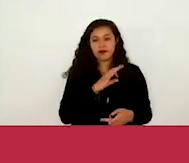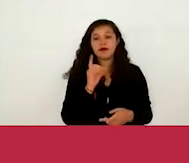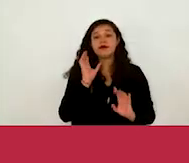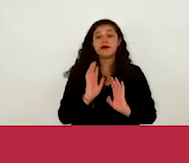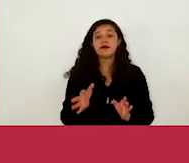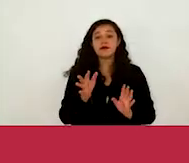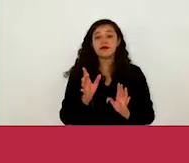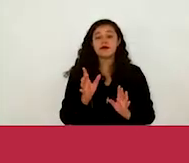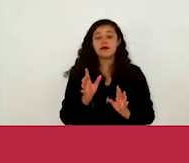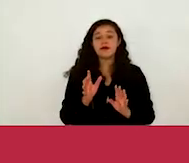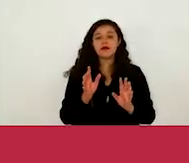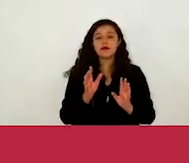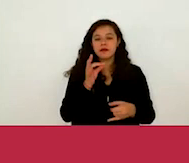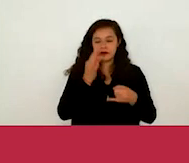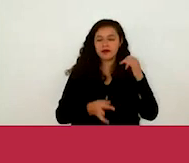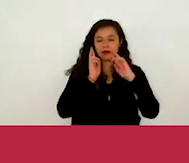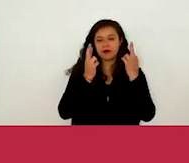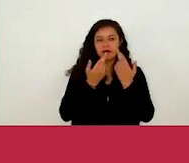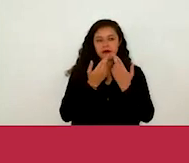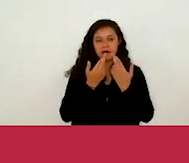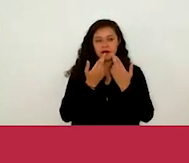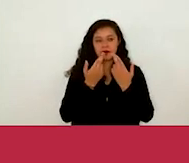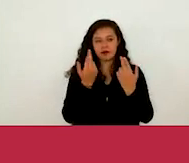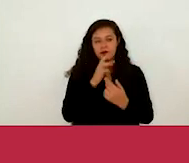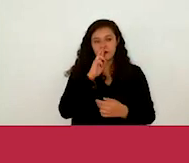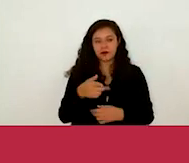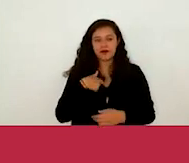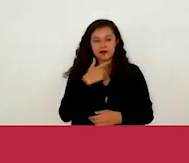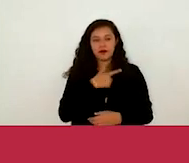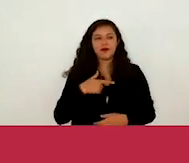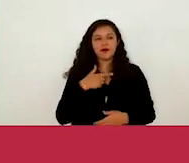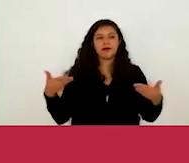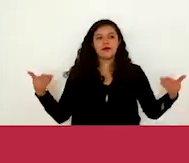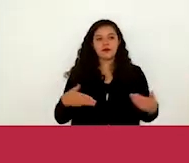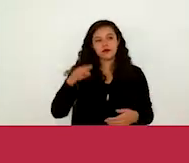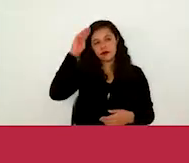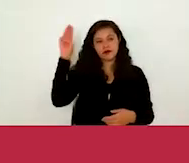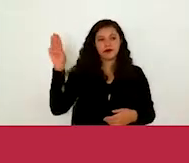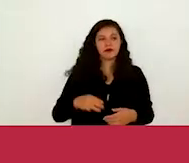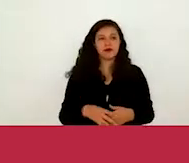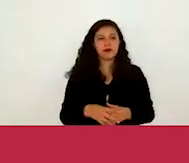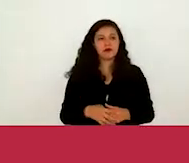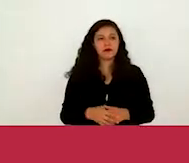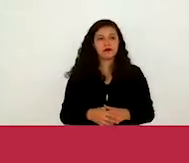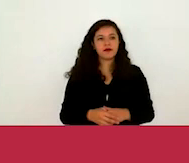la presentación se le dará la respuesta para mí es un placer poderles presentar al maestro